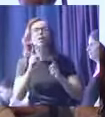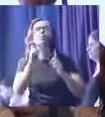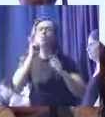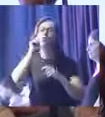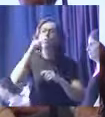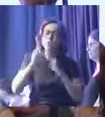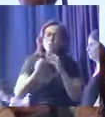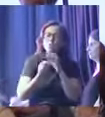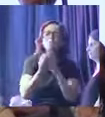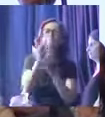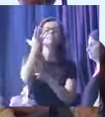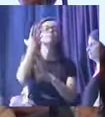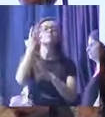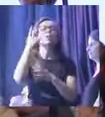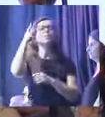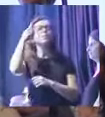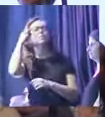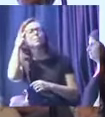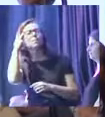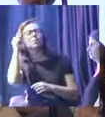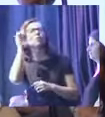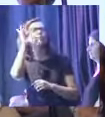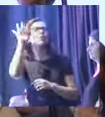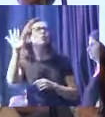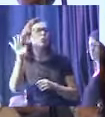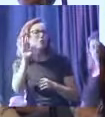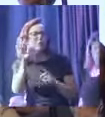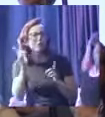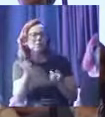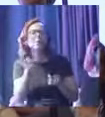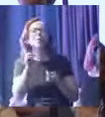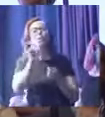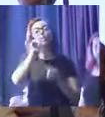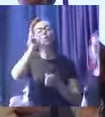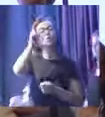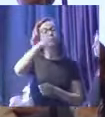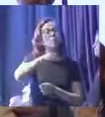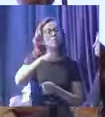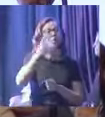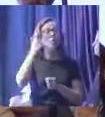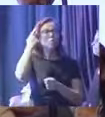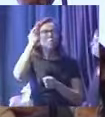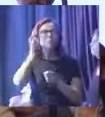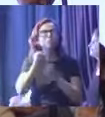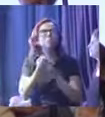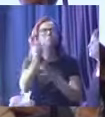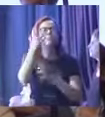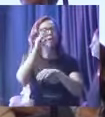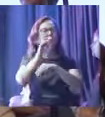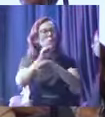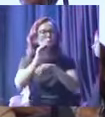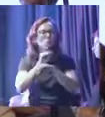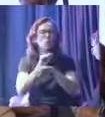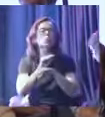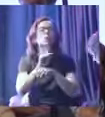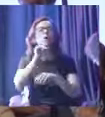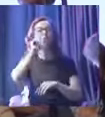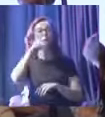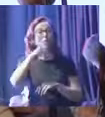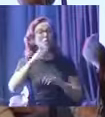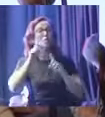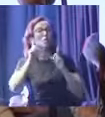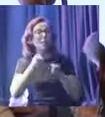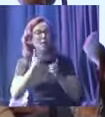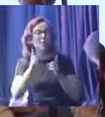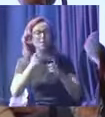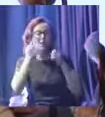florezca el pensamiento y la filosofía, un Montevideo donde florezca la cultura, un Montevideo también